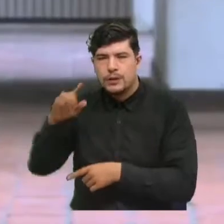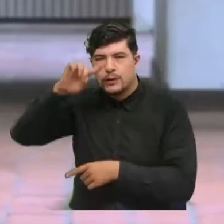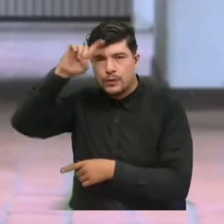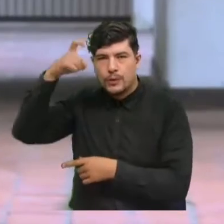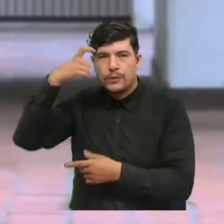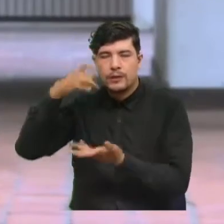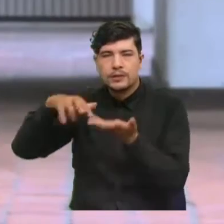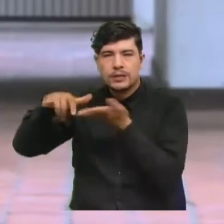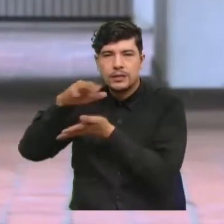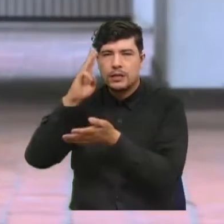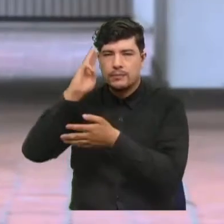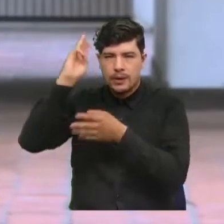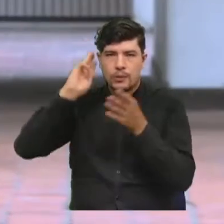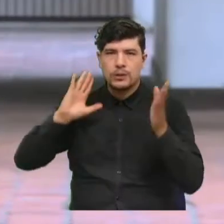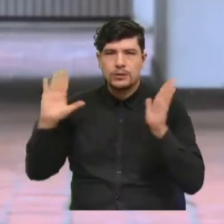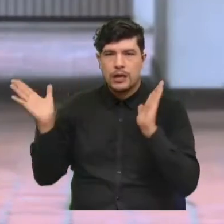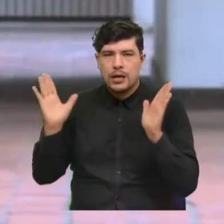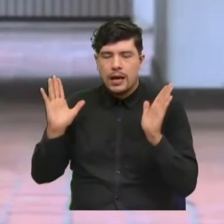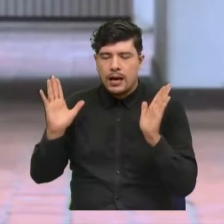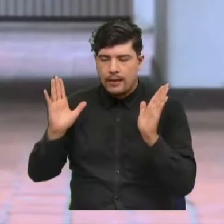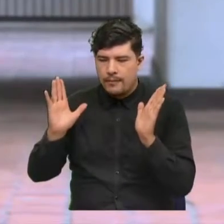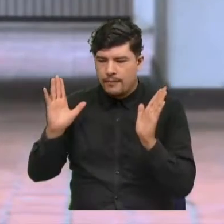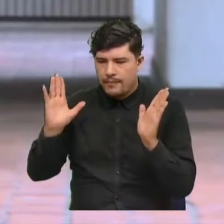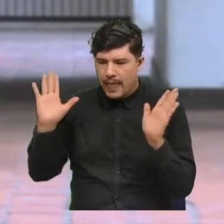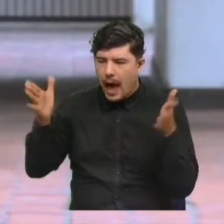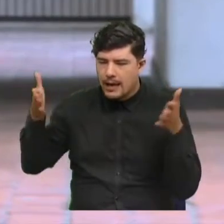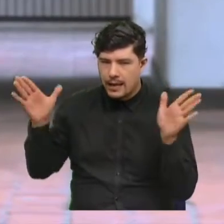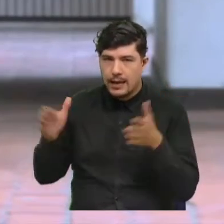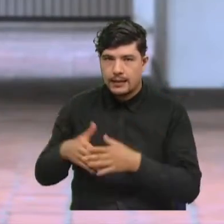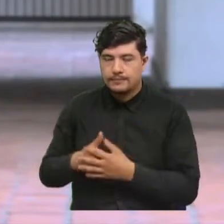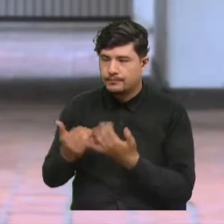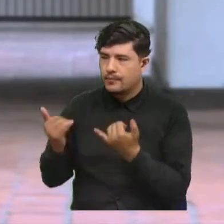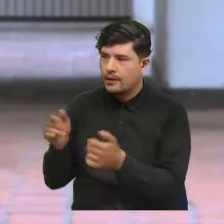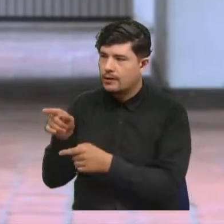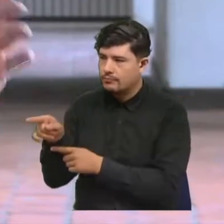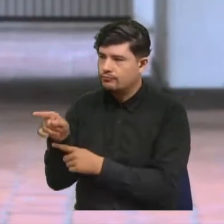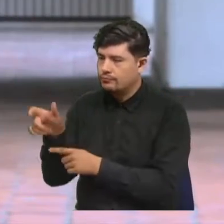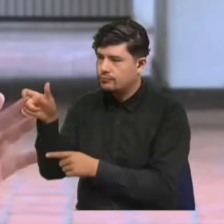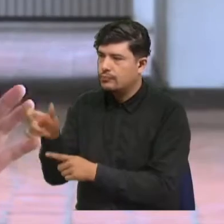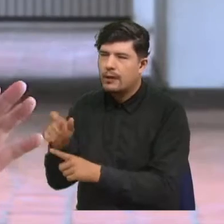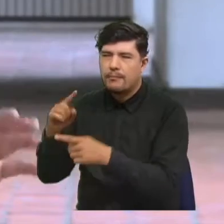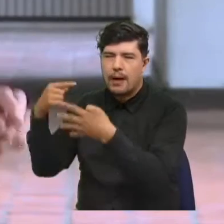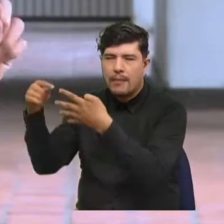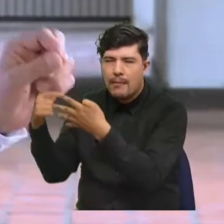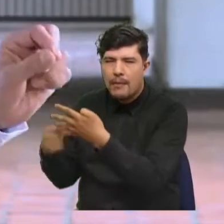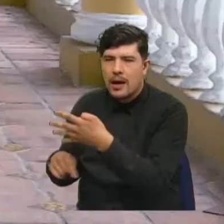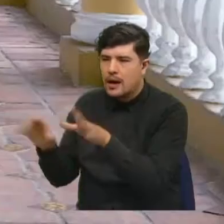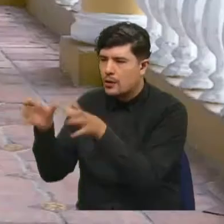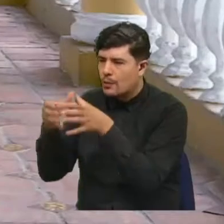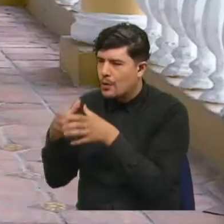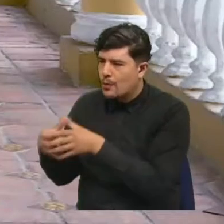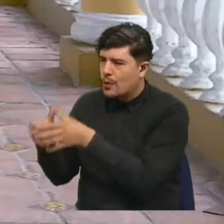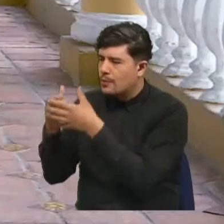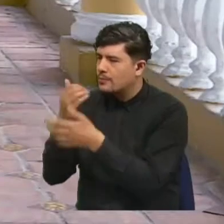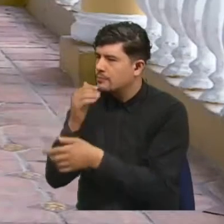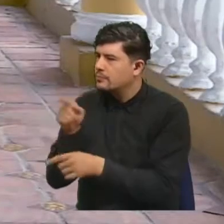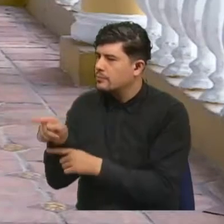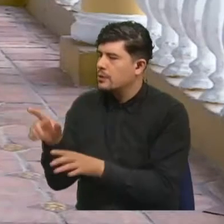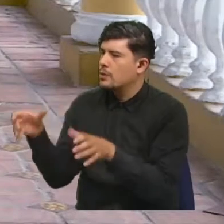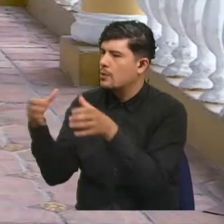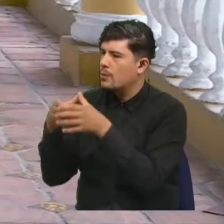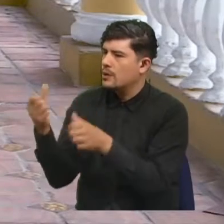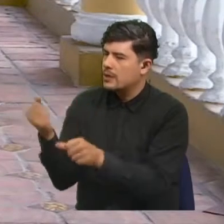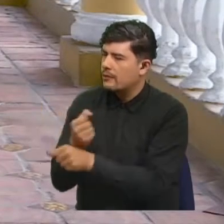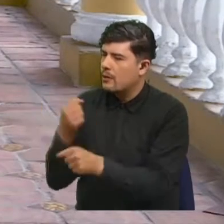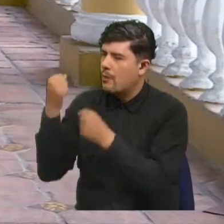con los diferentes sectores de las mesas de diálogos aquí en el departamento de santander una mesa más líderes sindicales como